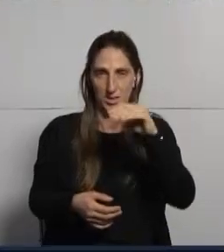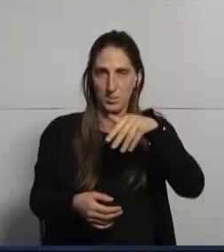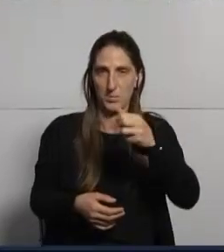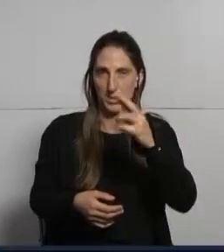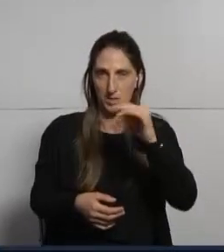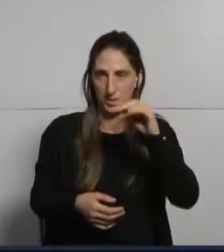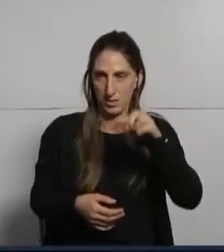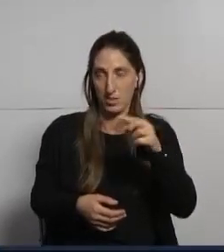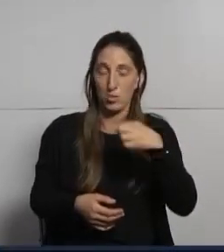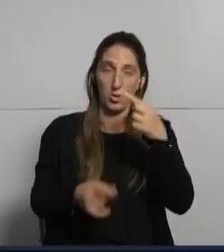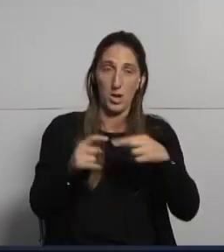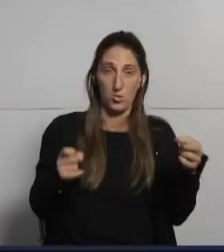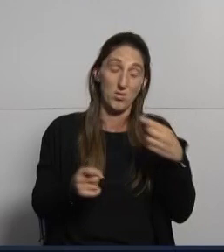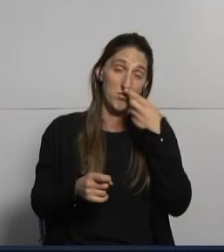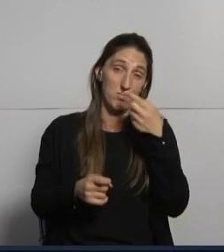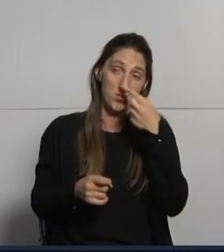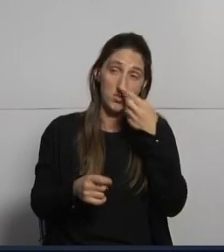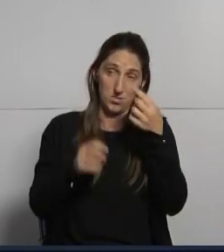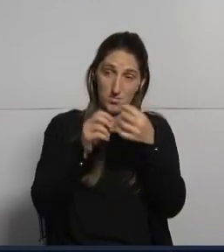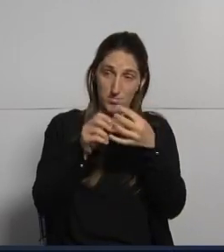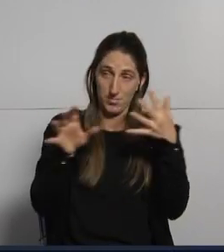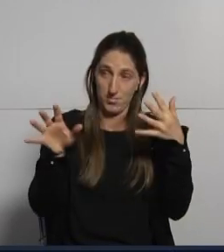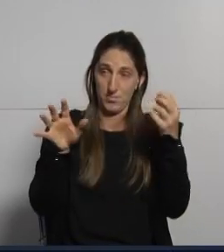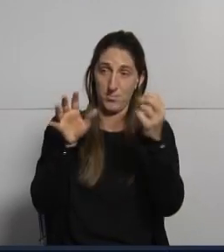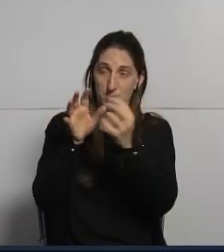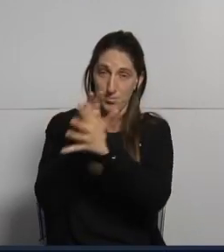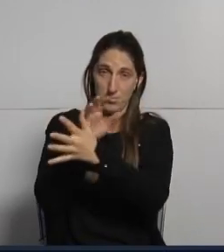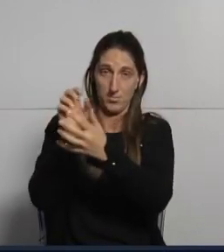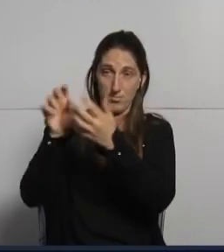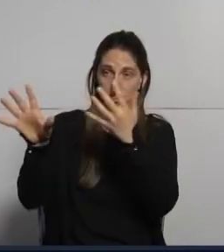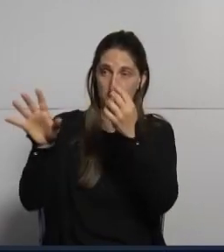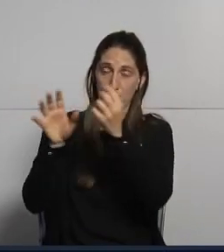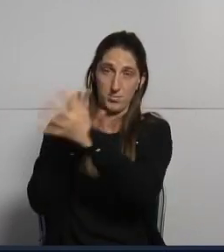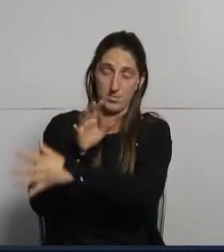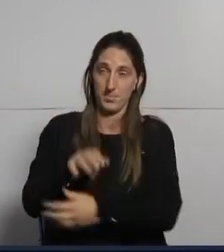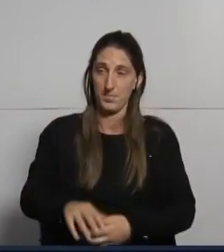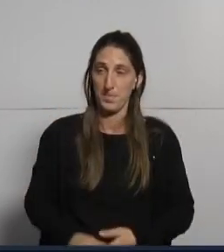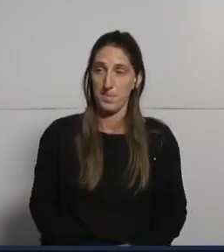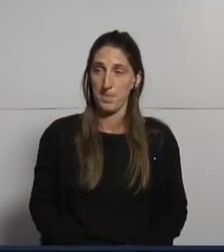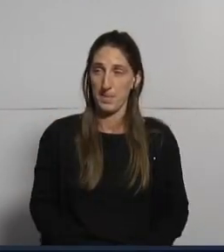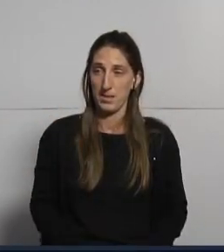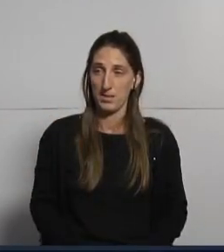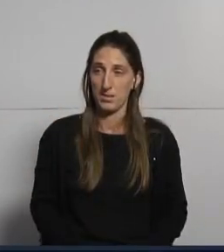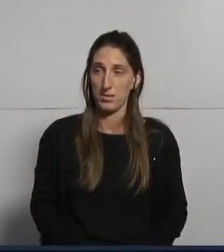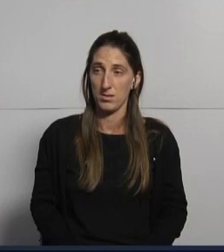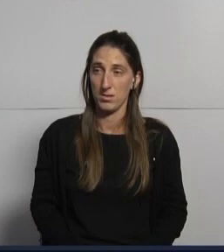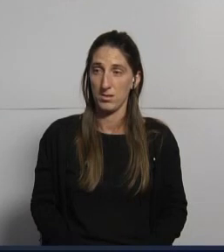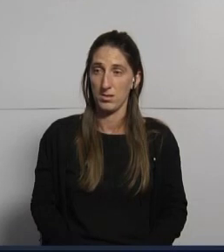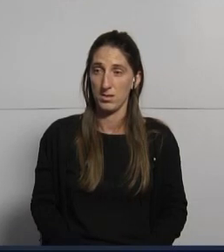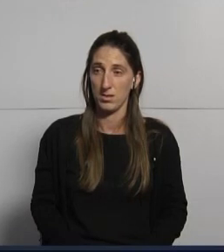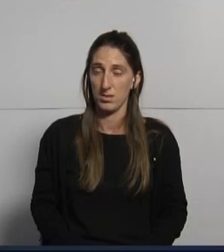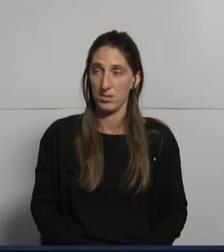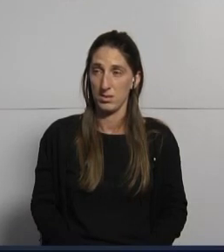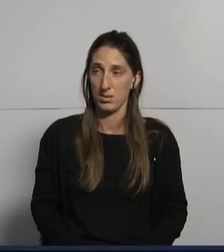cosas interesantes que tiene, voy a expandir un poquitito más para que quede un grafo más rico. Estamos cerca del límite de tiempo,